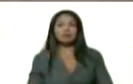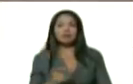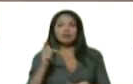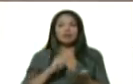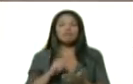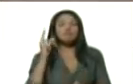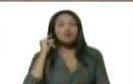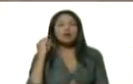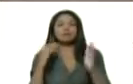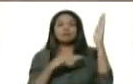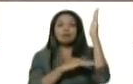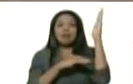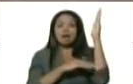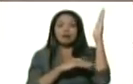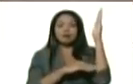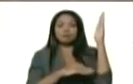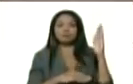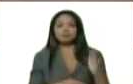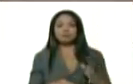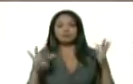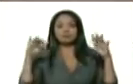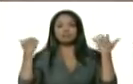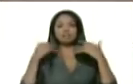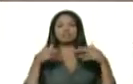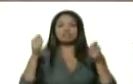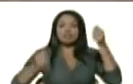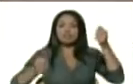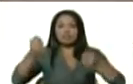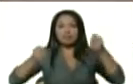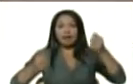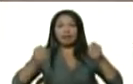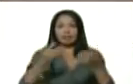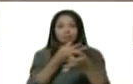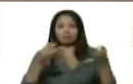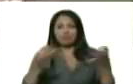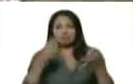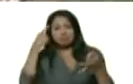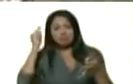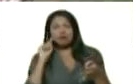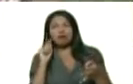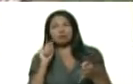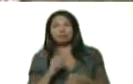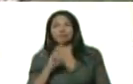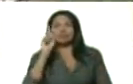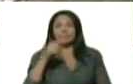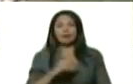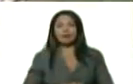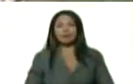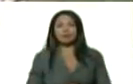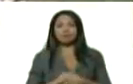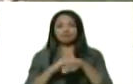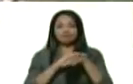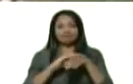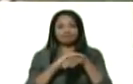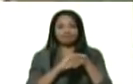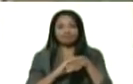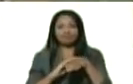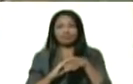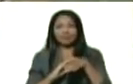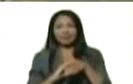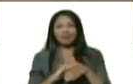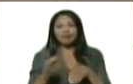Yelitza Santaella, experimentada gobernadora de Monagas y del pueblo del oriente del